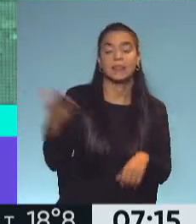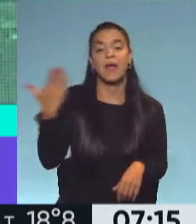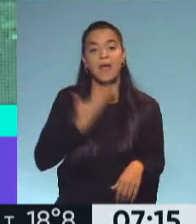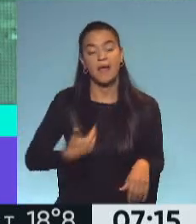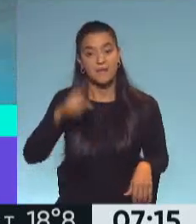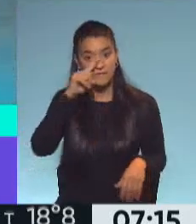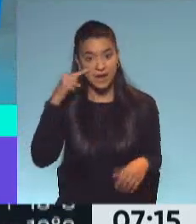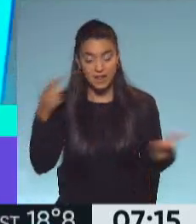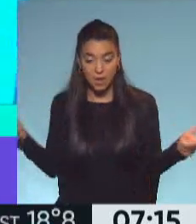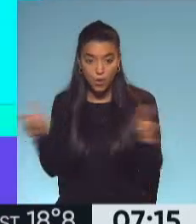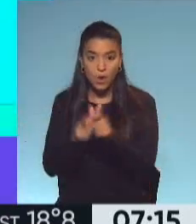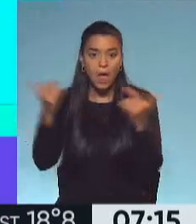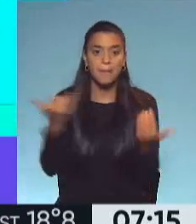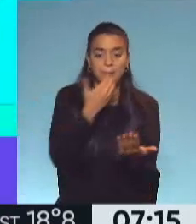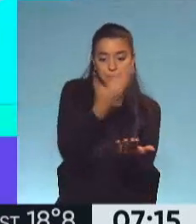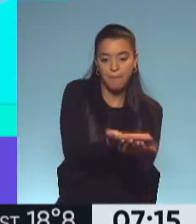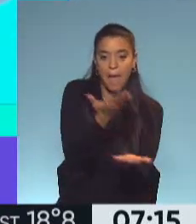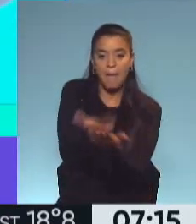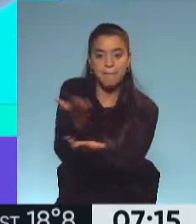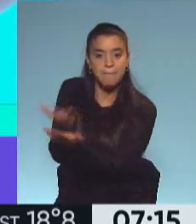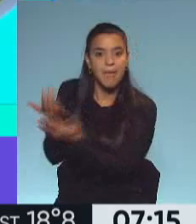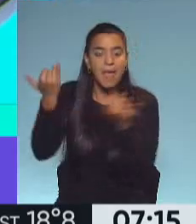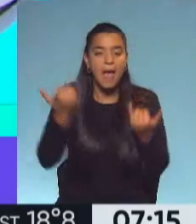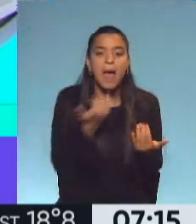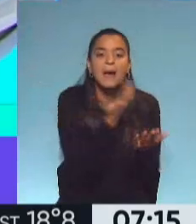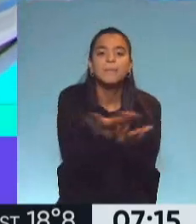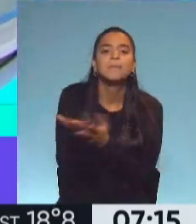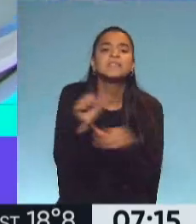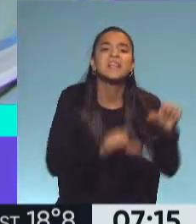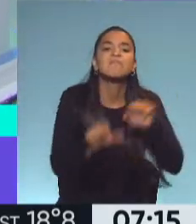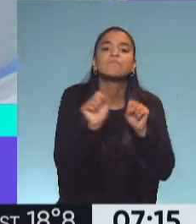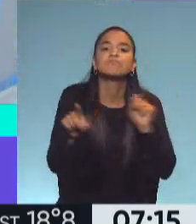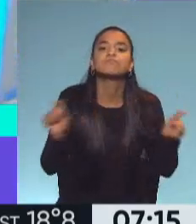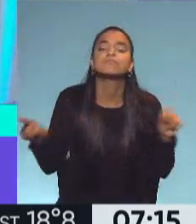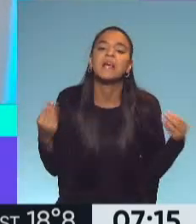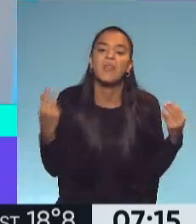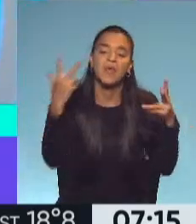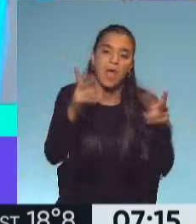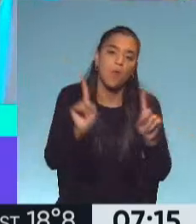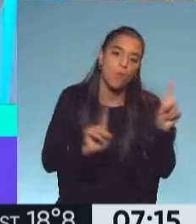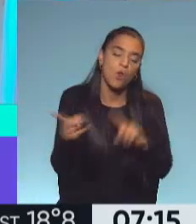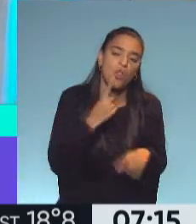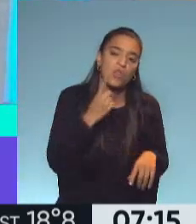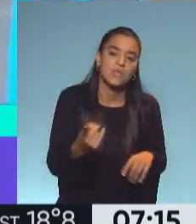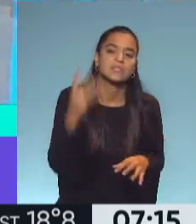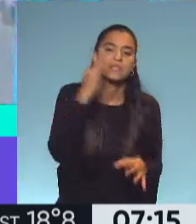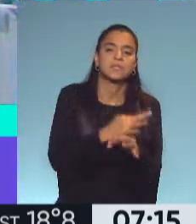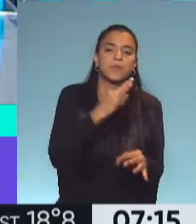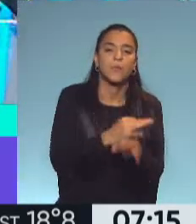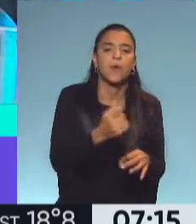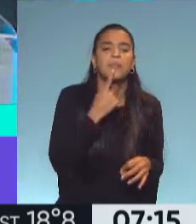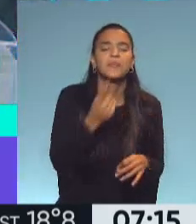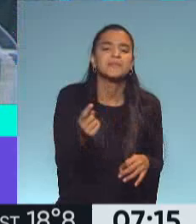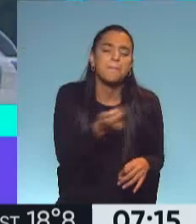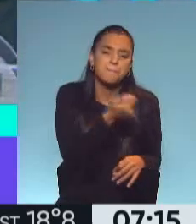reunieron, todos tenían sus papelitos con lo que decían sus científicos, ¿no? Uno decía que la escuela no había demostrado que era